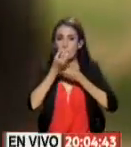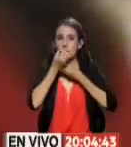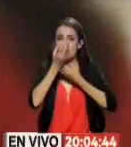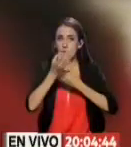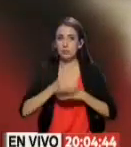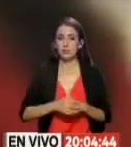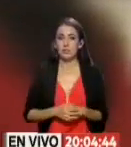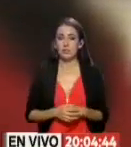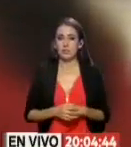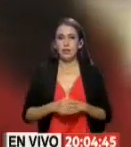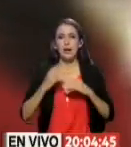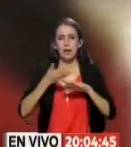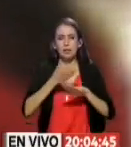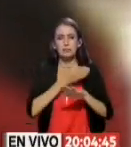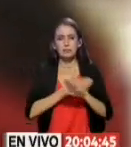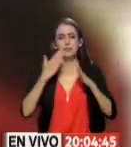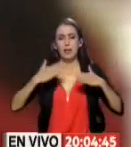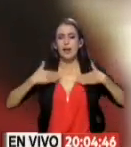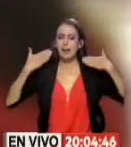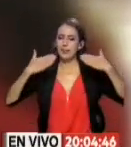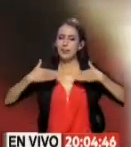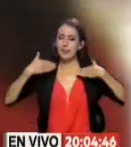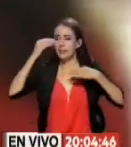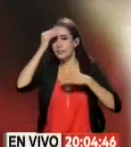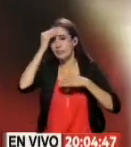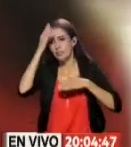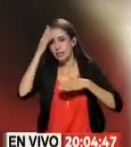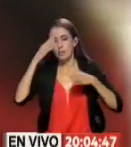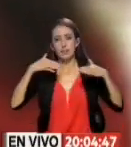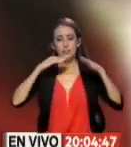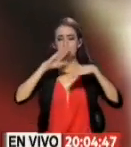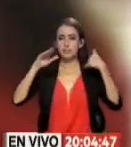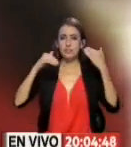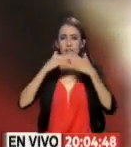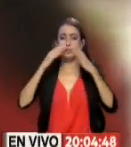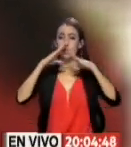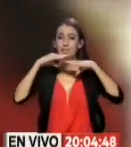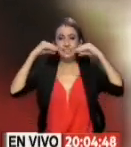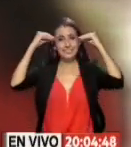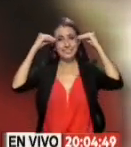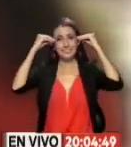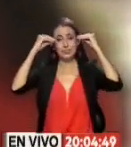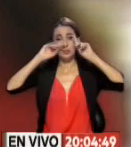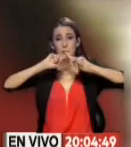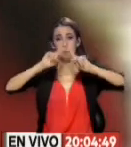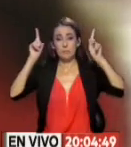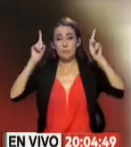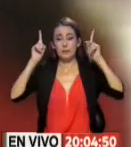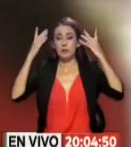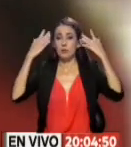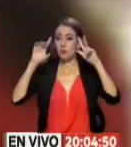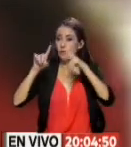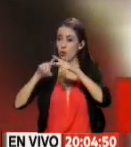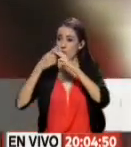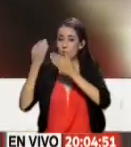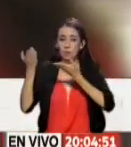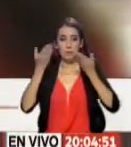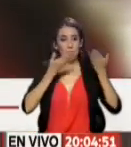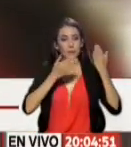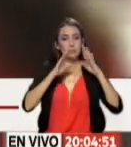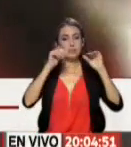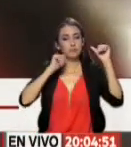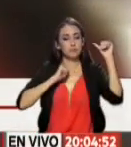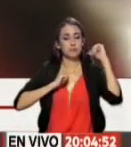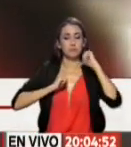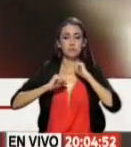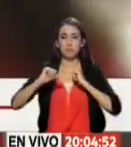testimonio. Alegre, como toda una niña normal, inteligente, toda sonriente, pero ya a raíz de eso la niña comenzó a decaer,